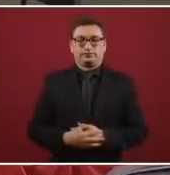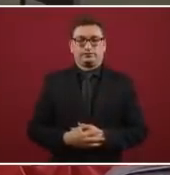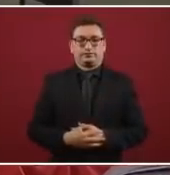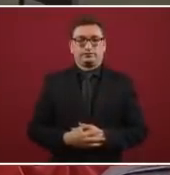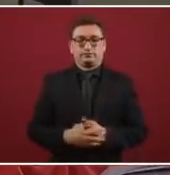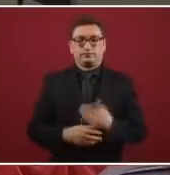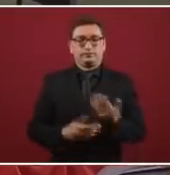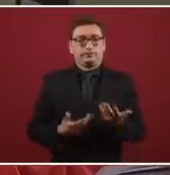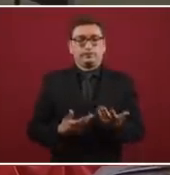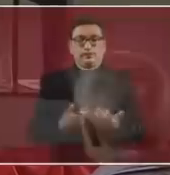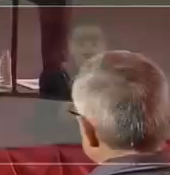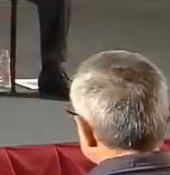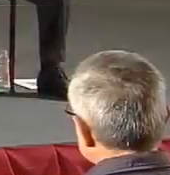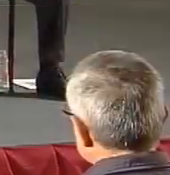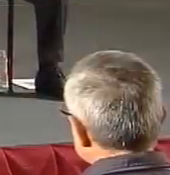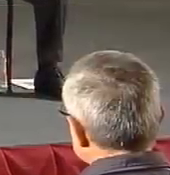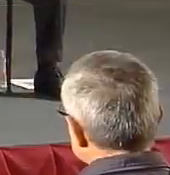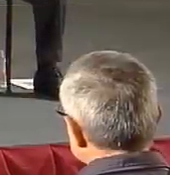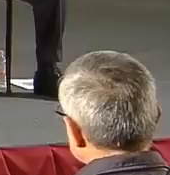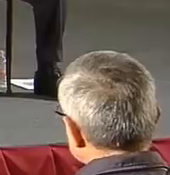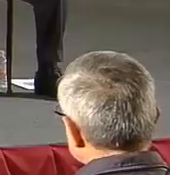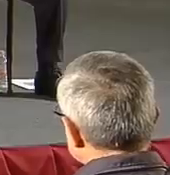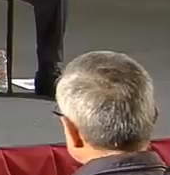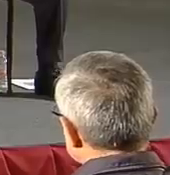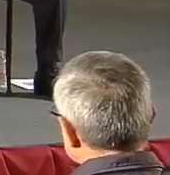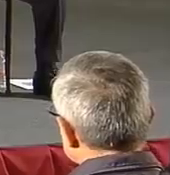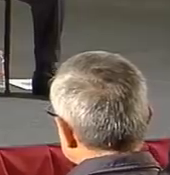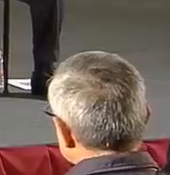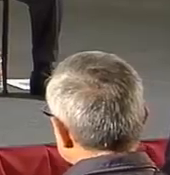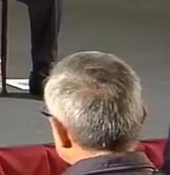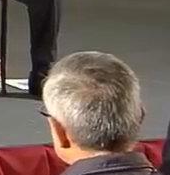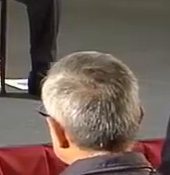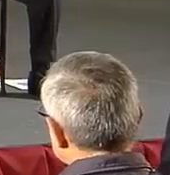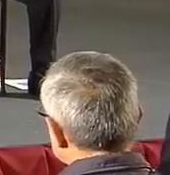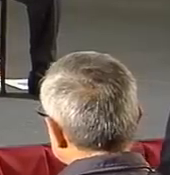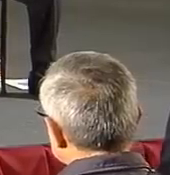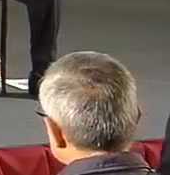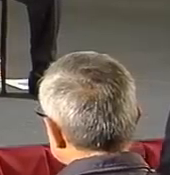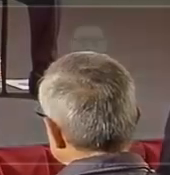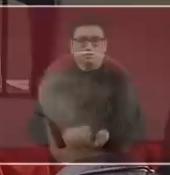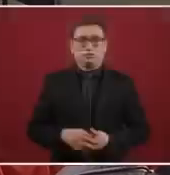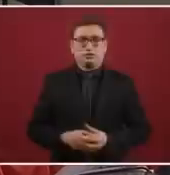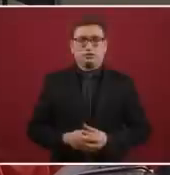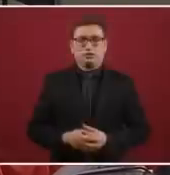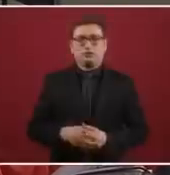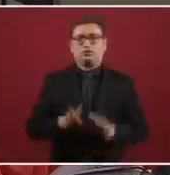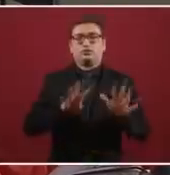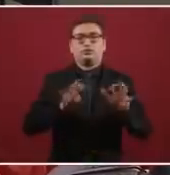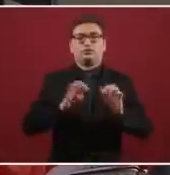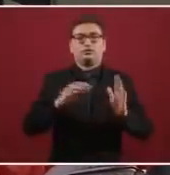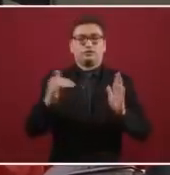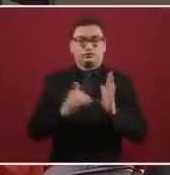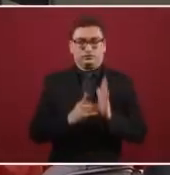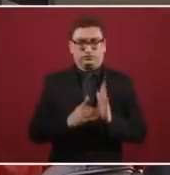La pensión para niñas, niños con discapacidad, 900 mil hasta ahora.